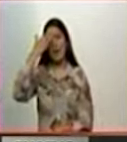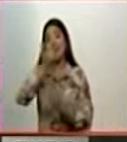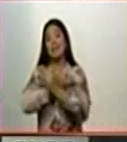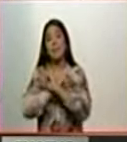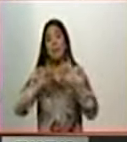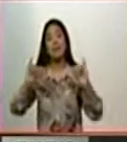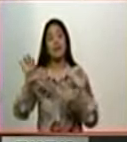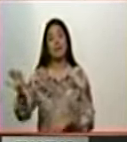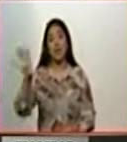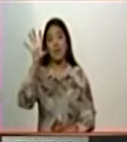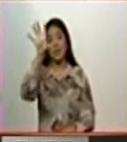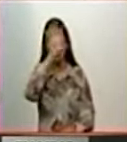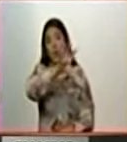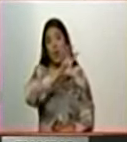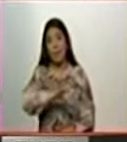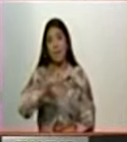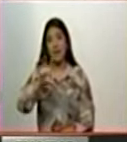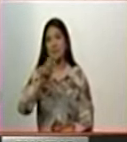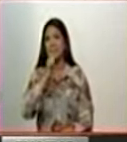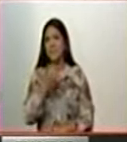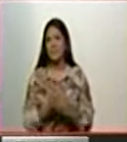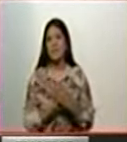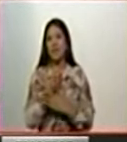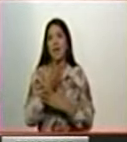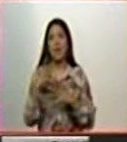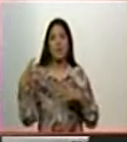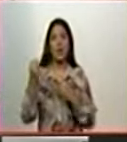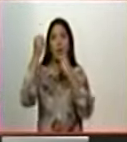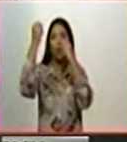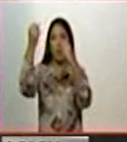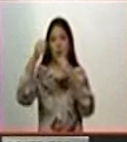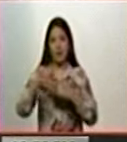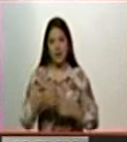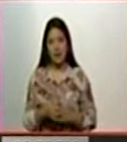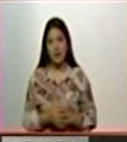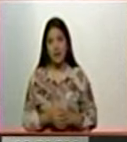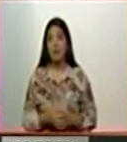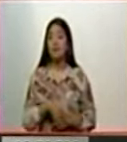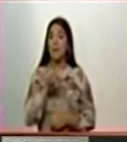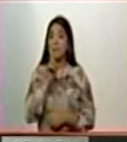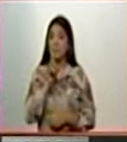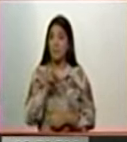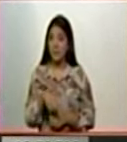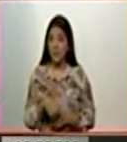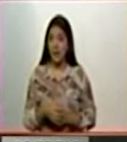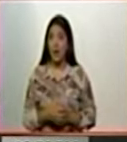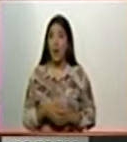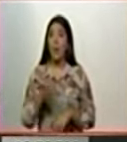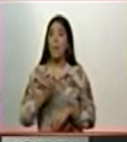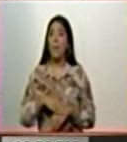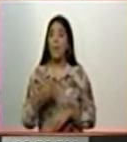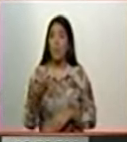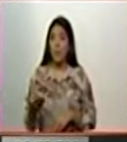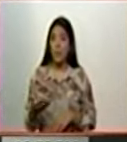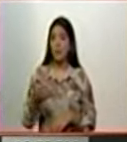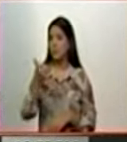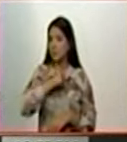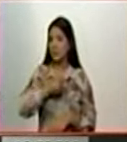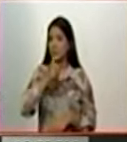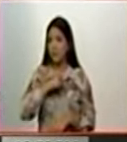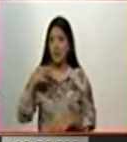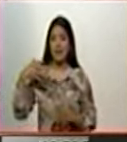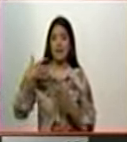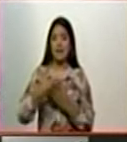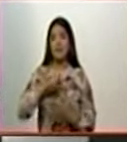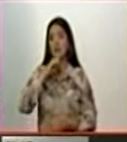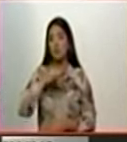de nuestros países estuvo fundada en momentos de gloria, estuvo fundada también por el sacrificio histórico que